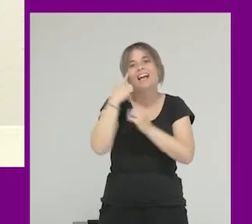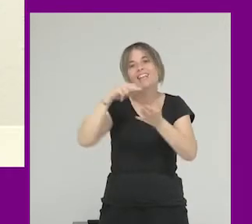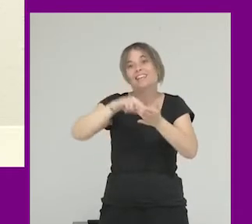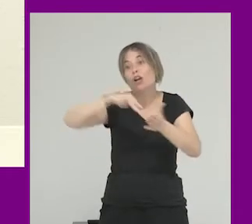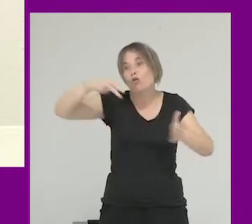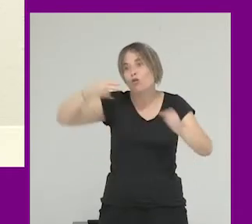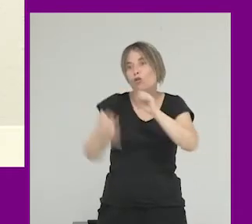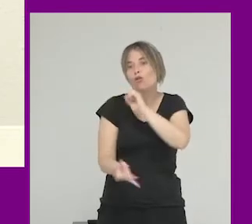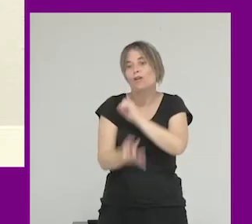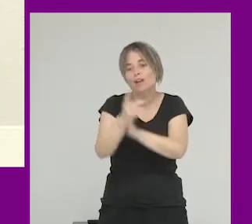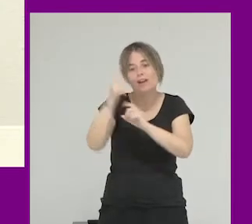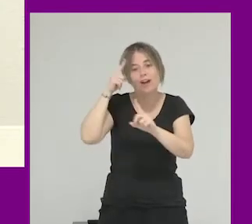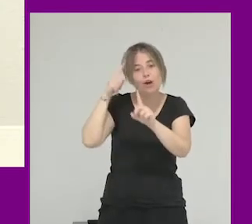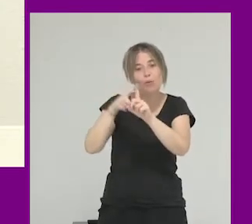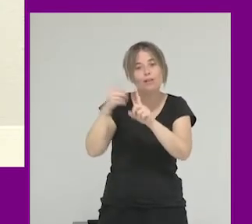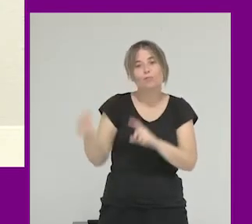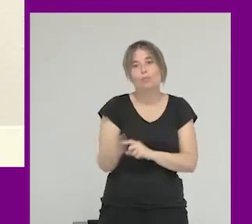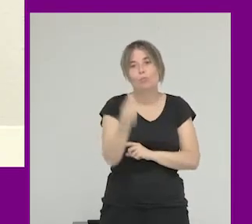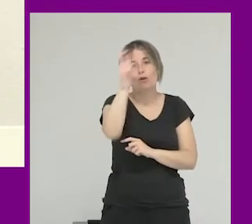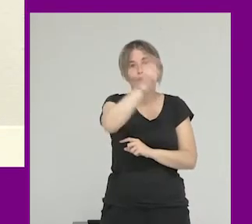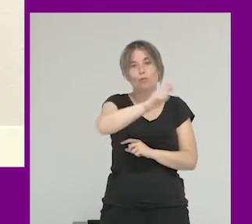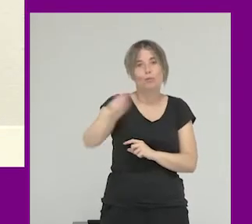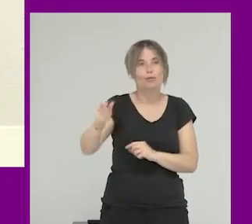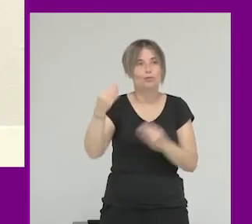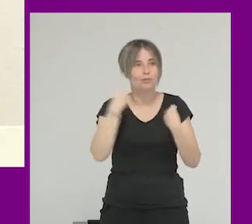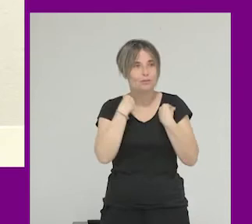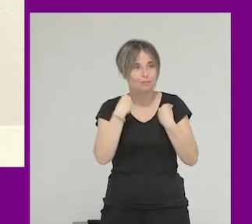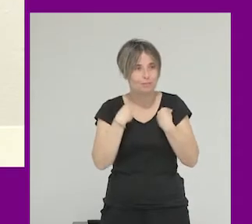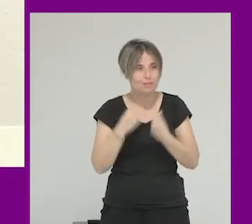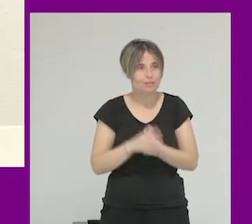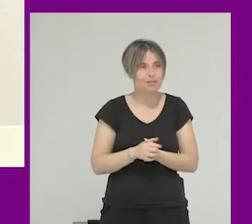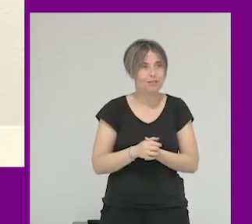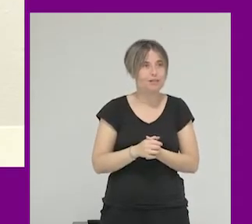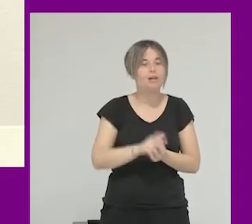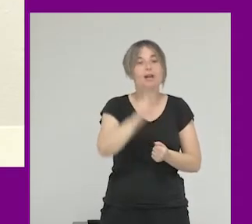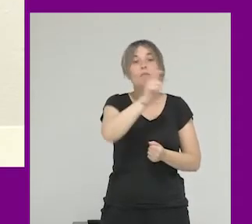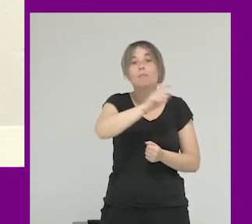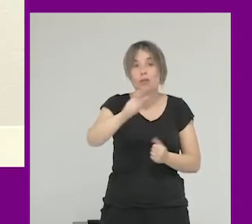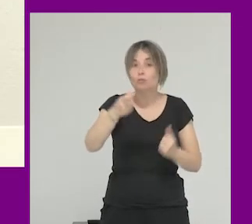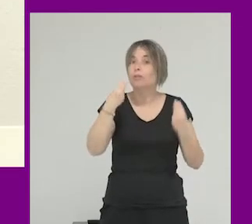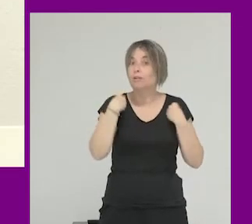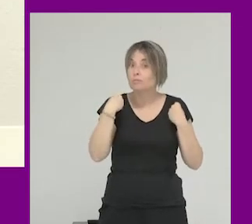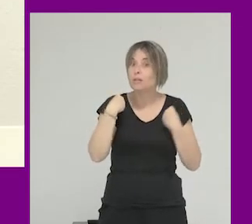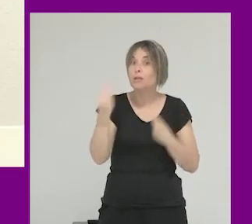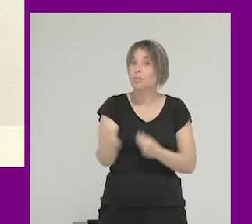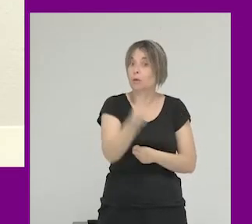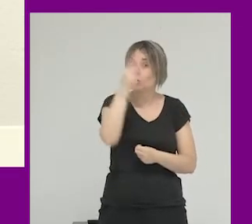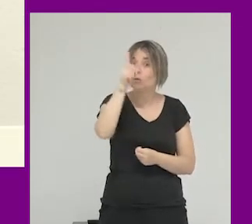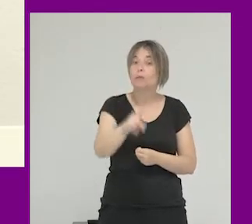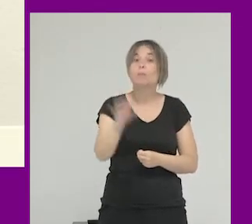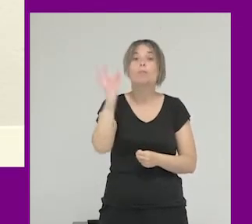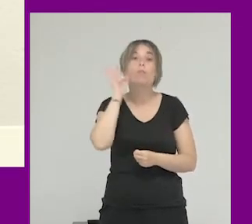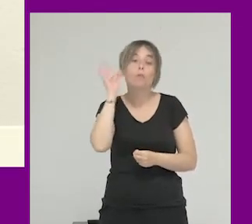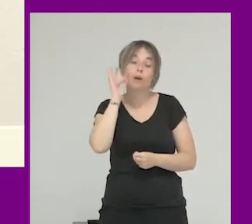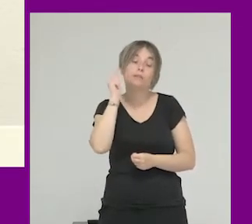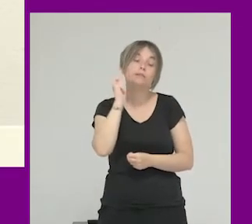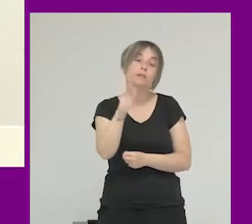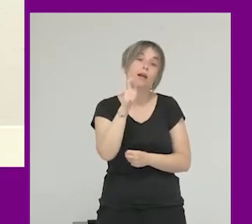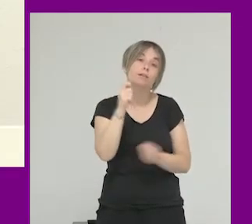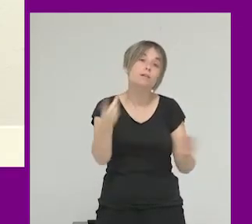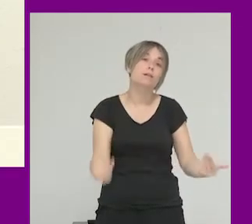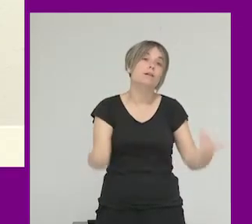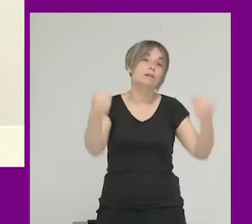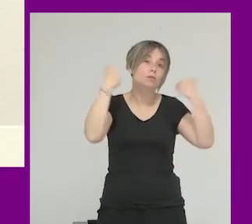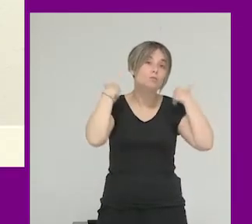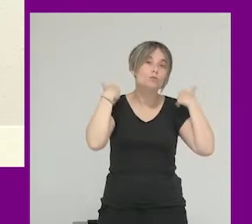tecnología para mejorar la vida de las personas. Y la vida de las personas son las mujeres también, que normalmente son las que se hacen cargo de